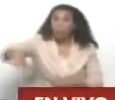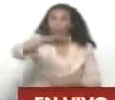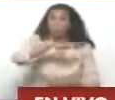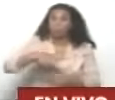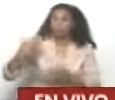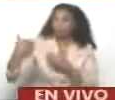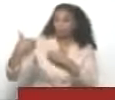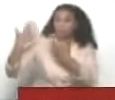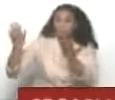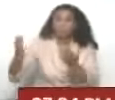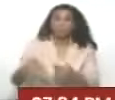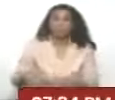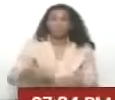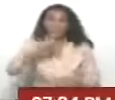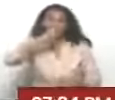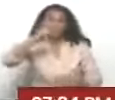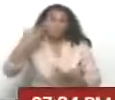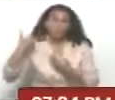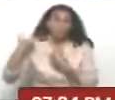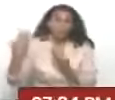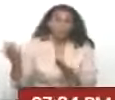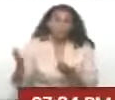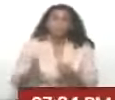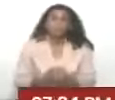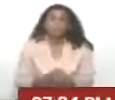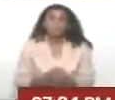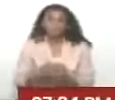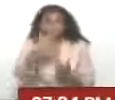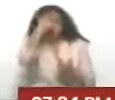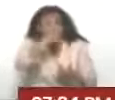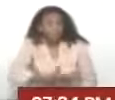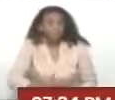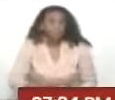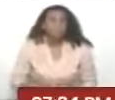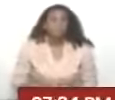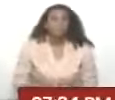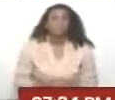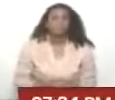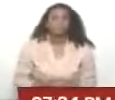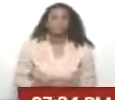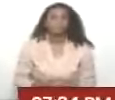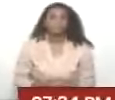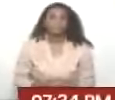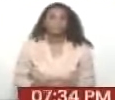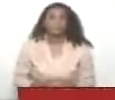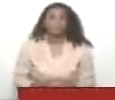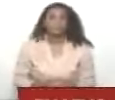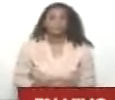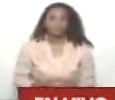es Nicolás. Presidente, antes de...